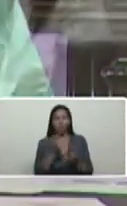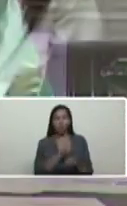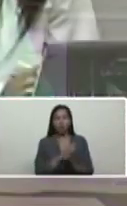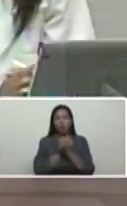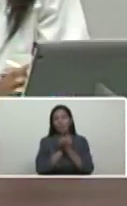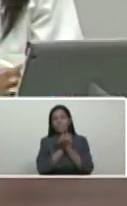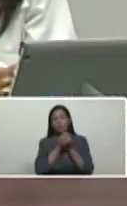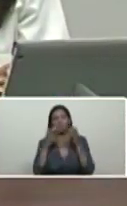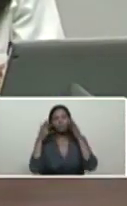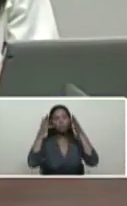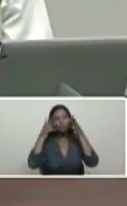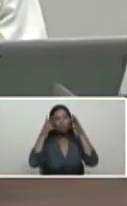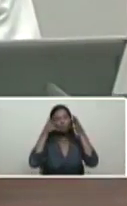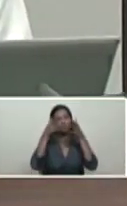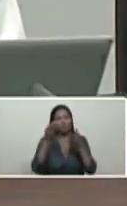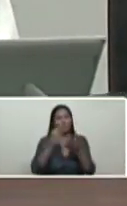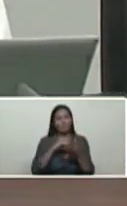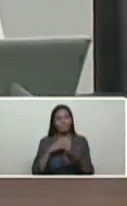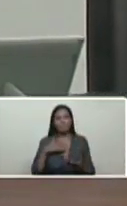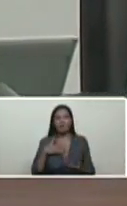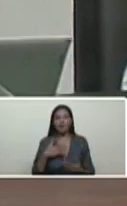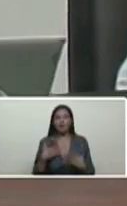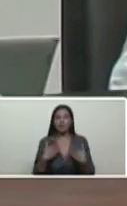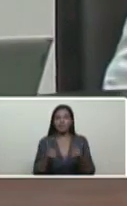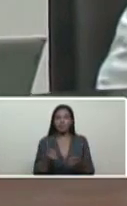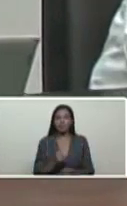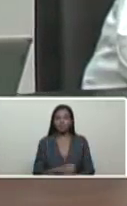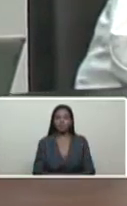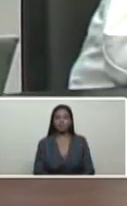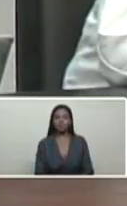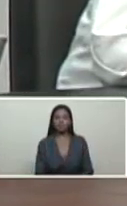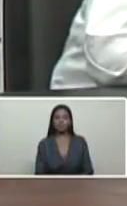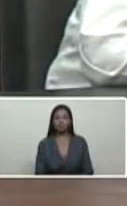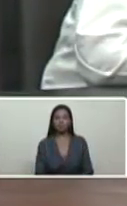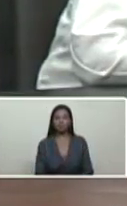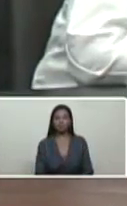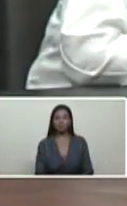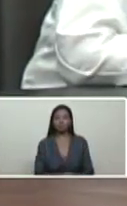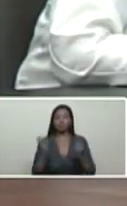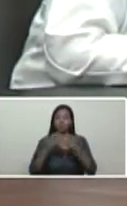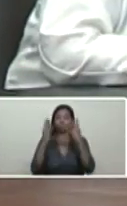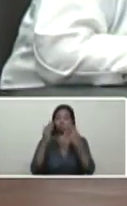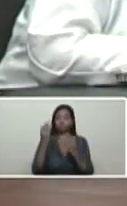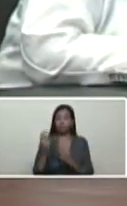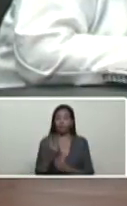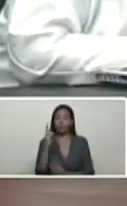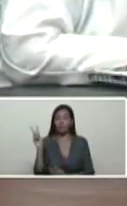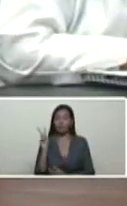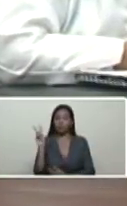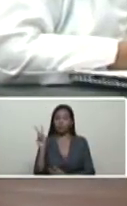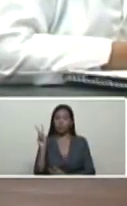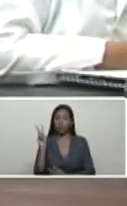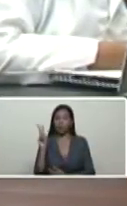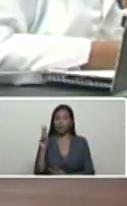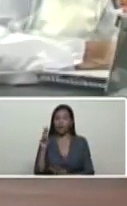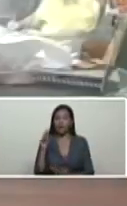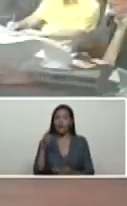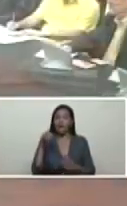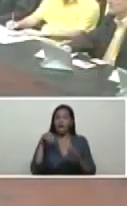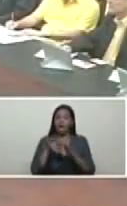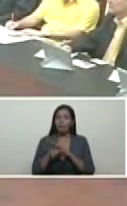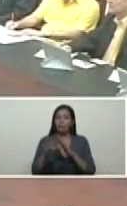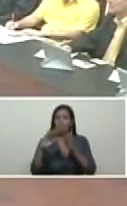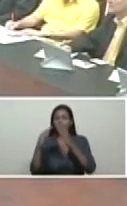la orientación, con la sanación. El milagro de Venezuela, que es la misión Barrio Adentro. Hoy tenemos una